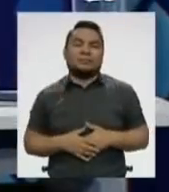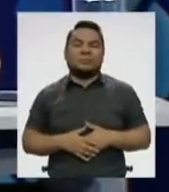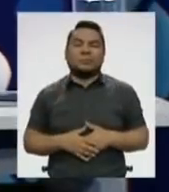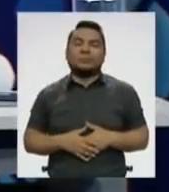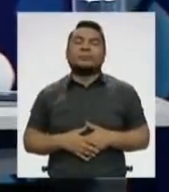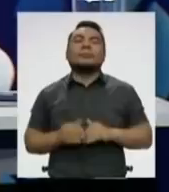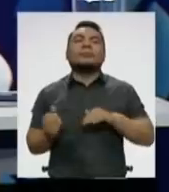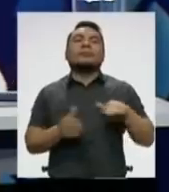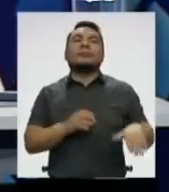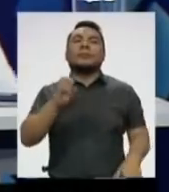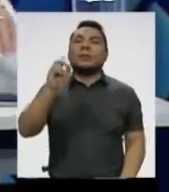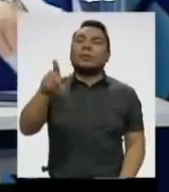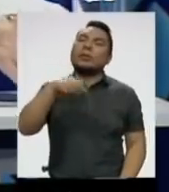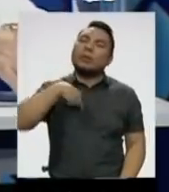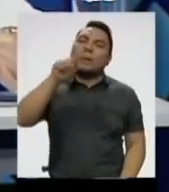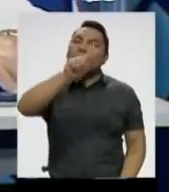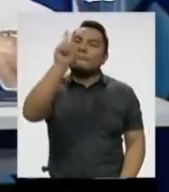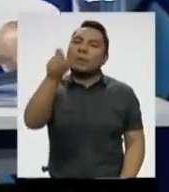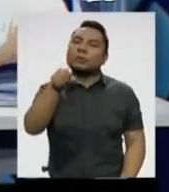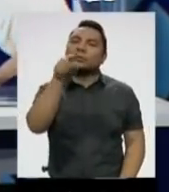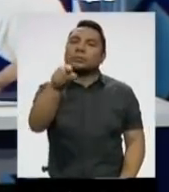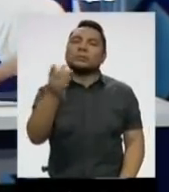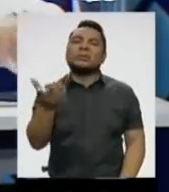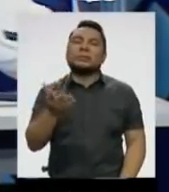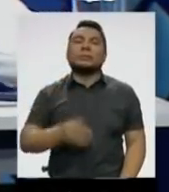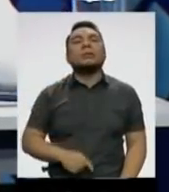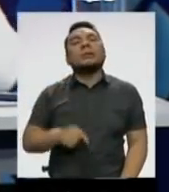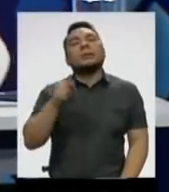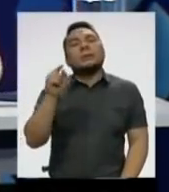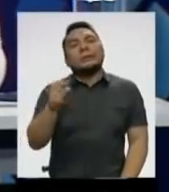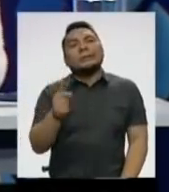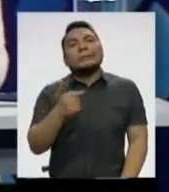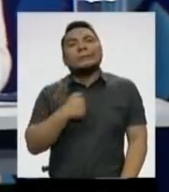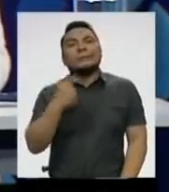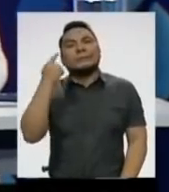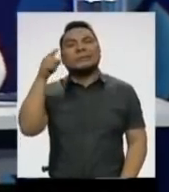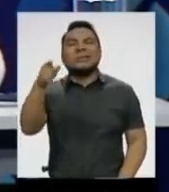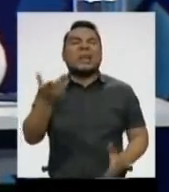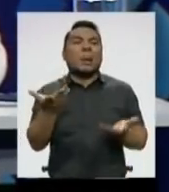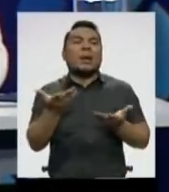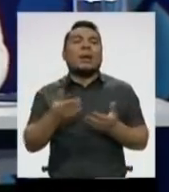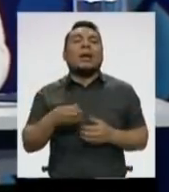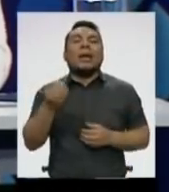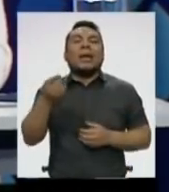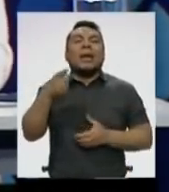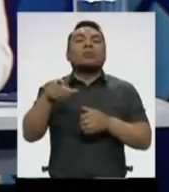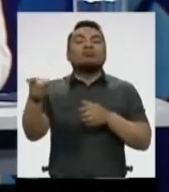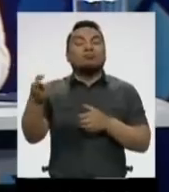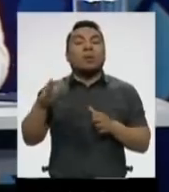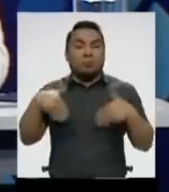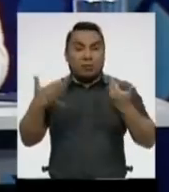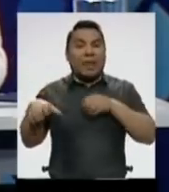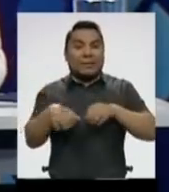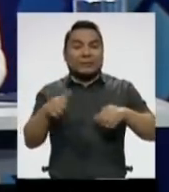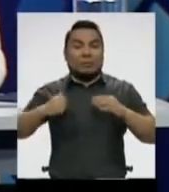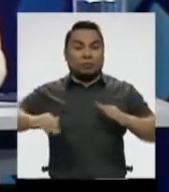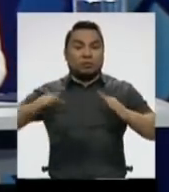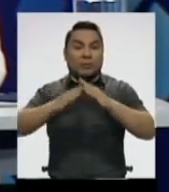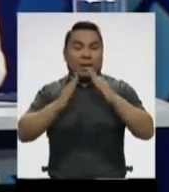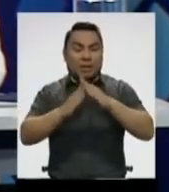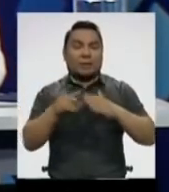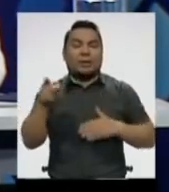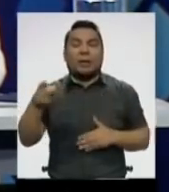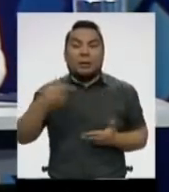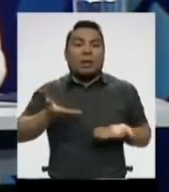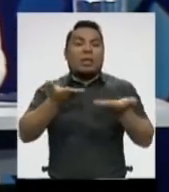Bospoma, la pregunta que quisiera hacerle tiene que ver con las capacidades que tienen las municipalidades. Tienen que